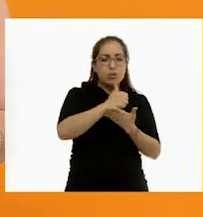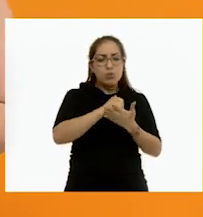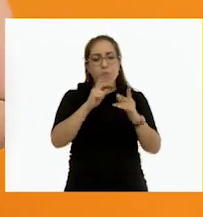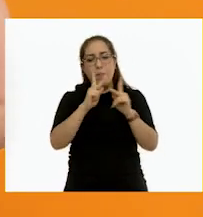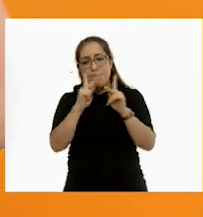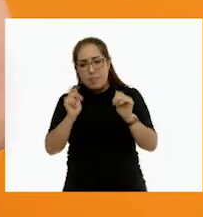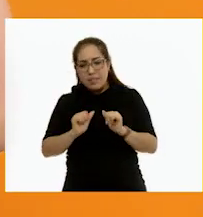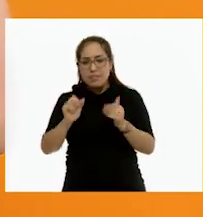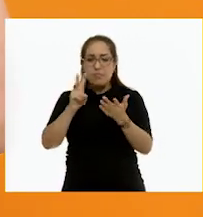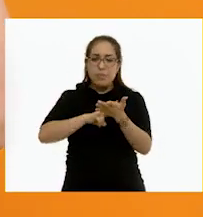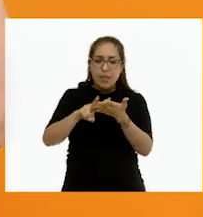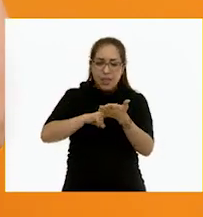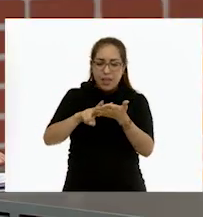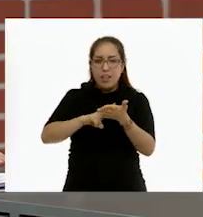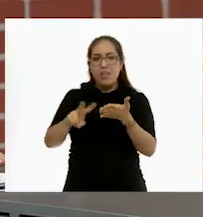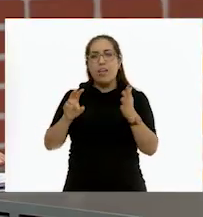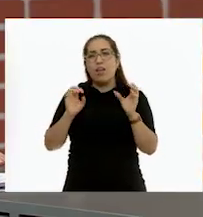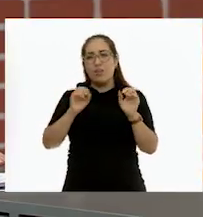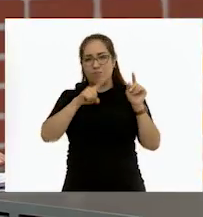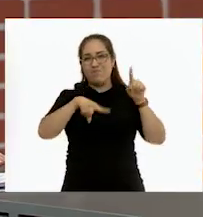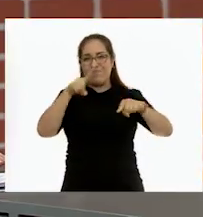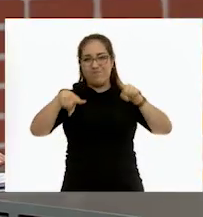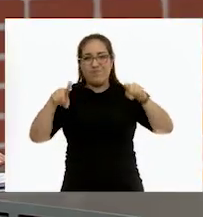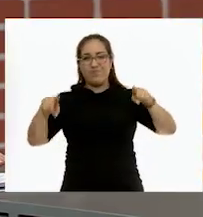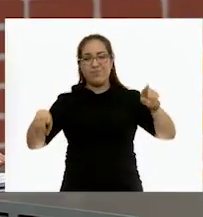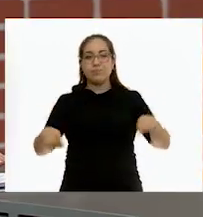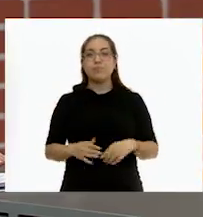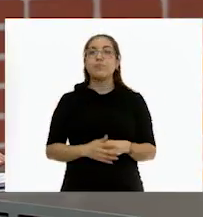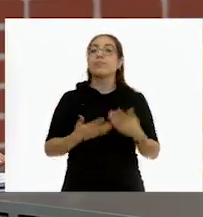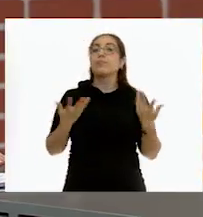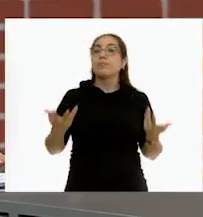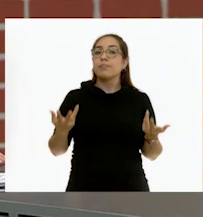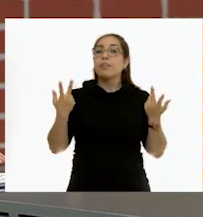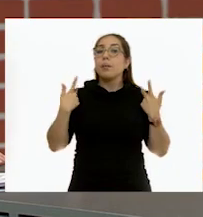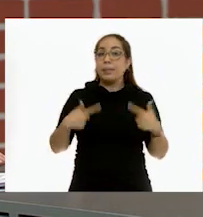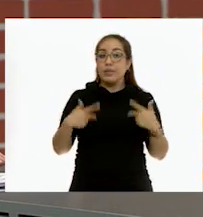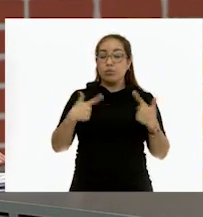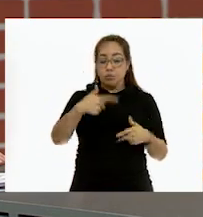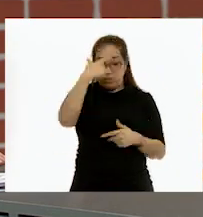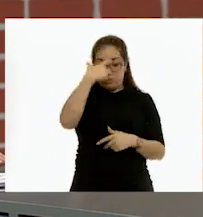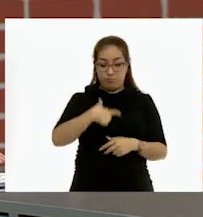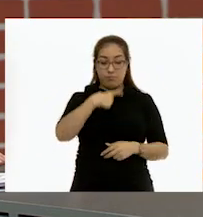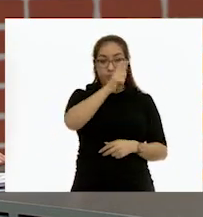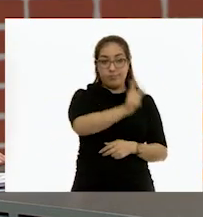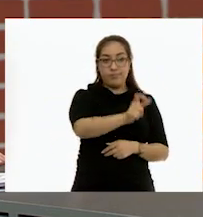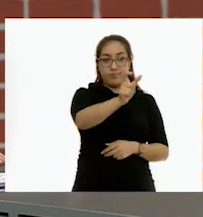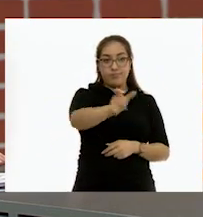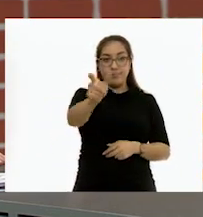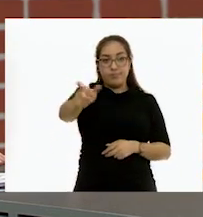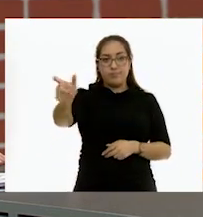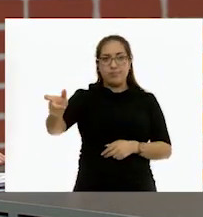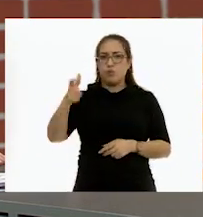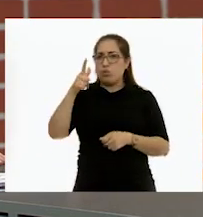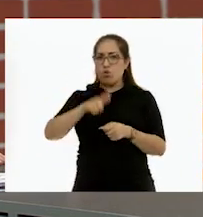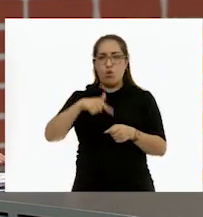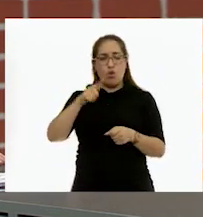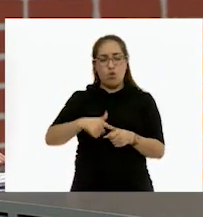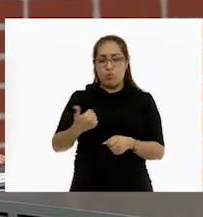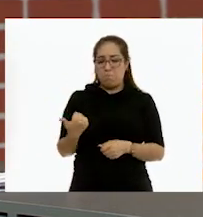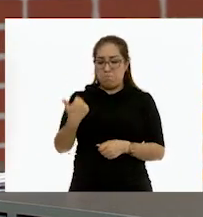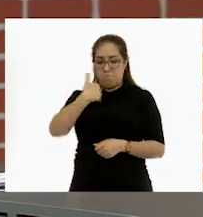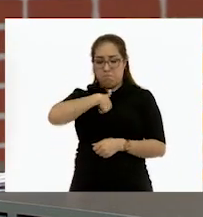en verde. Así es, muy bien. Y como personas, también algún color nos